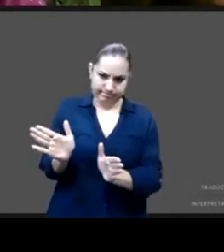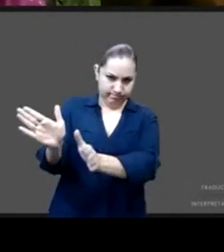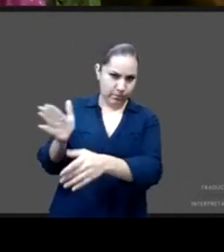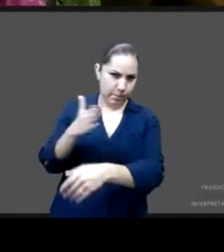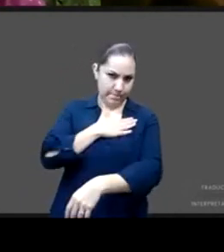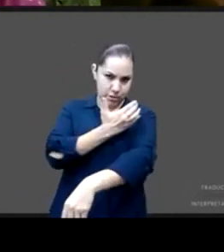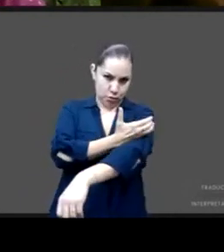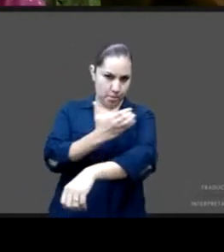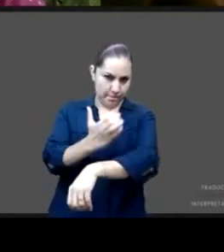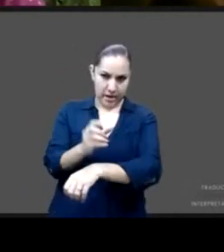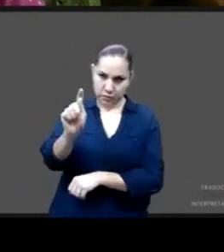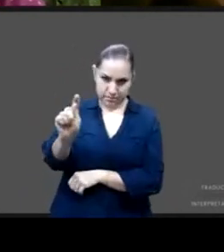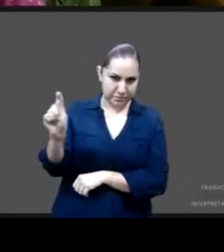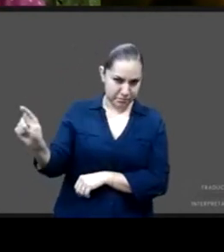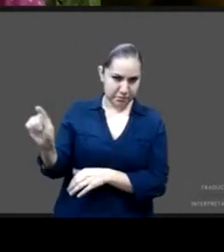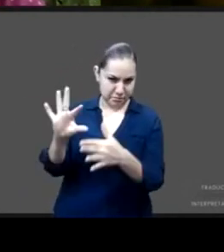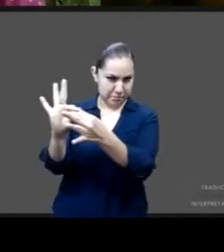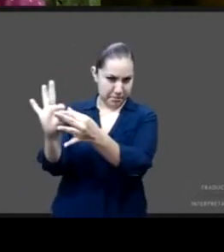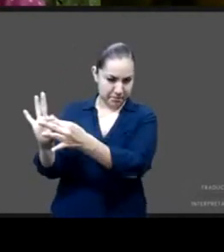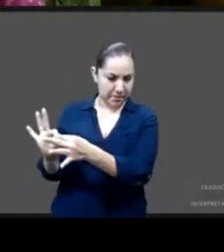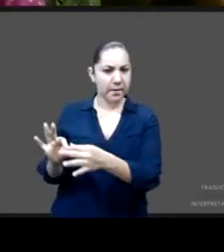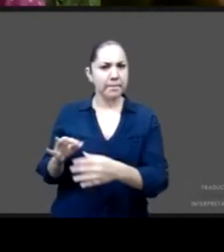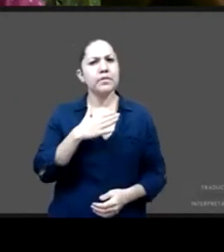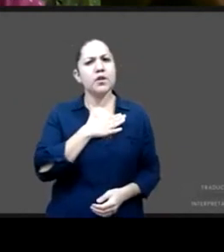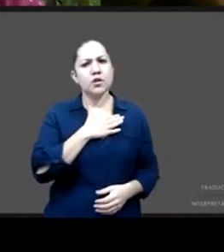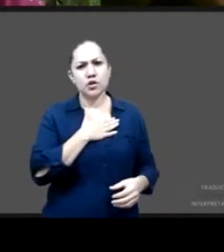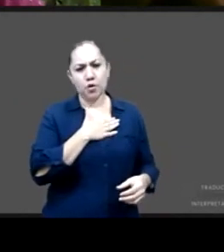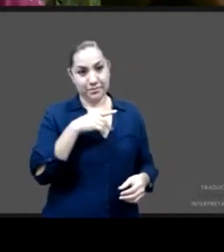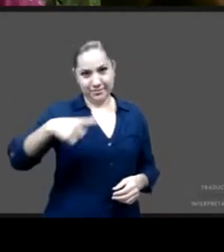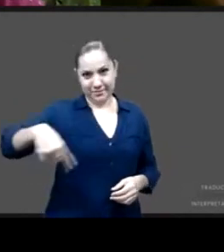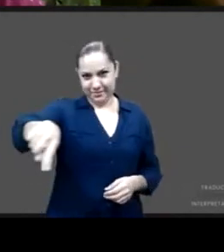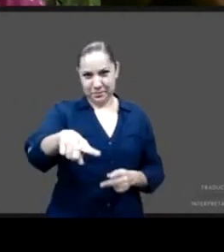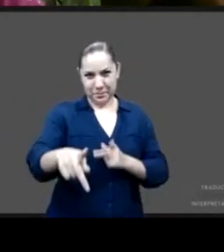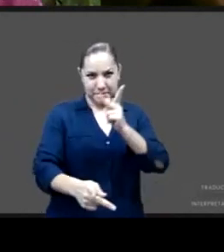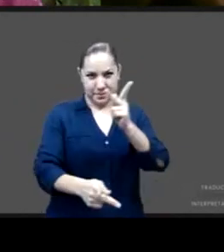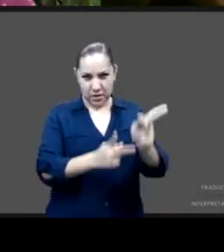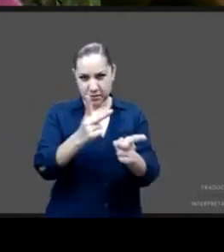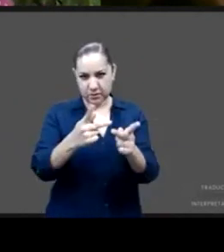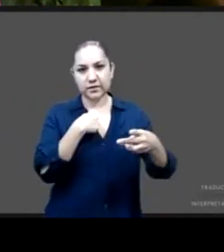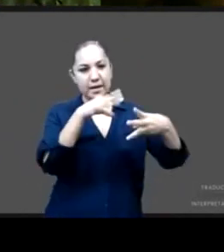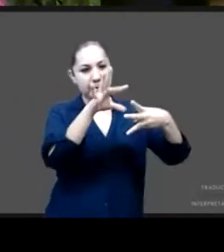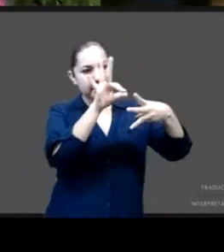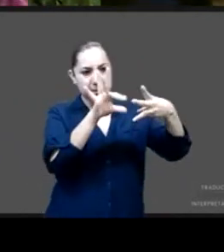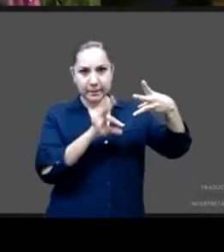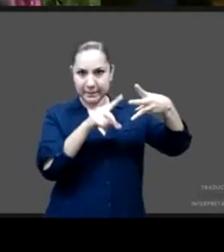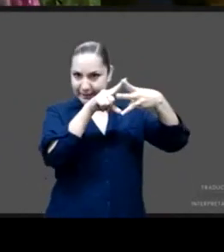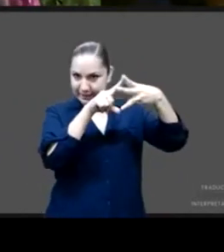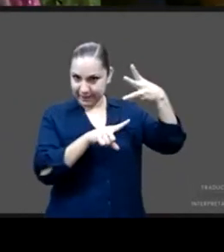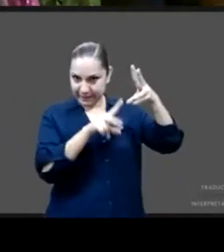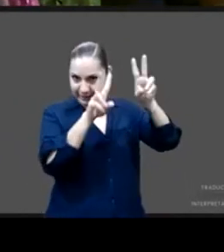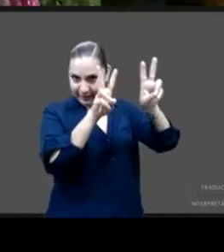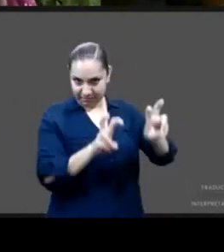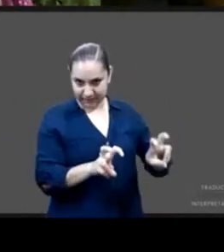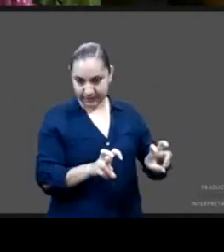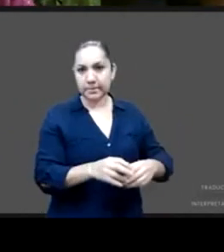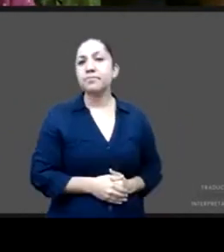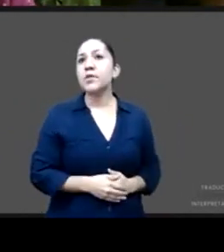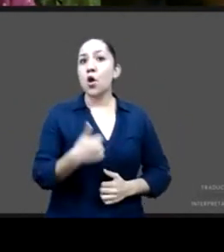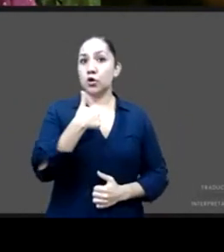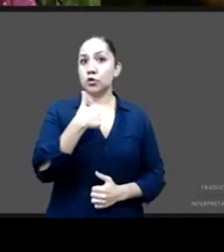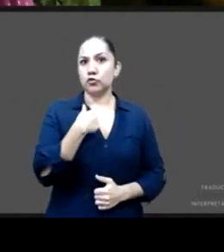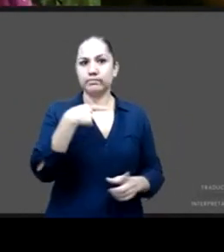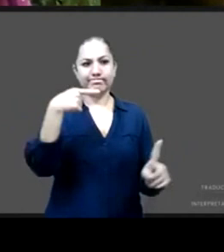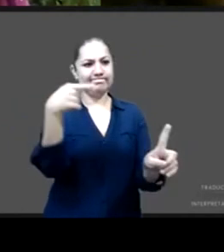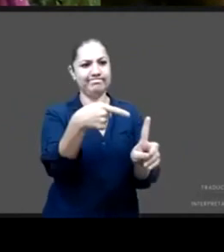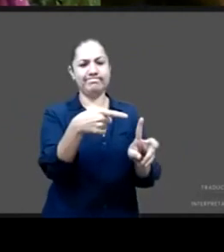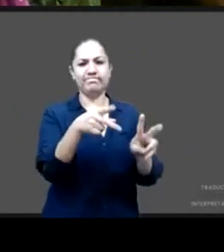tres cosas de lo que preguntaron este yo no quise abordar el tema del trabajo porque ya nos